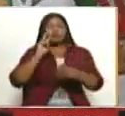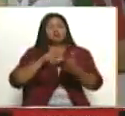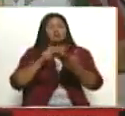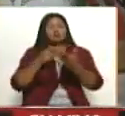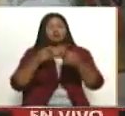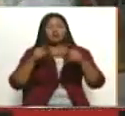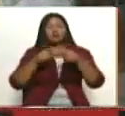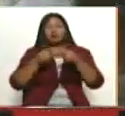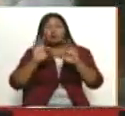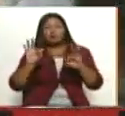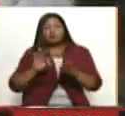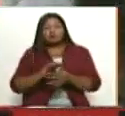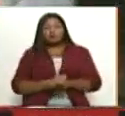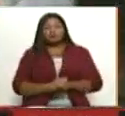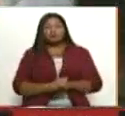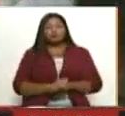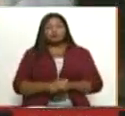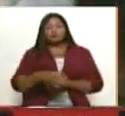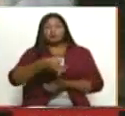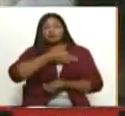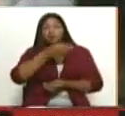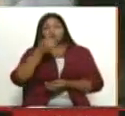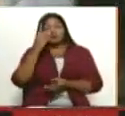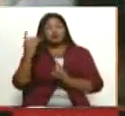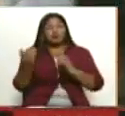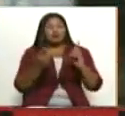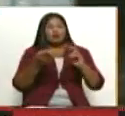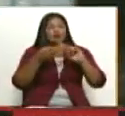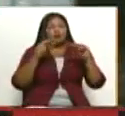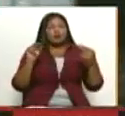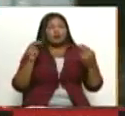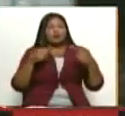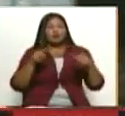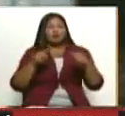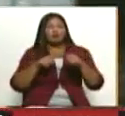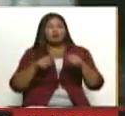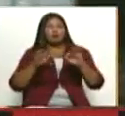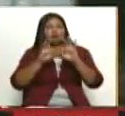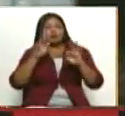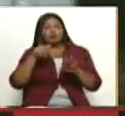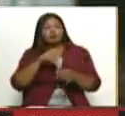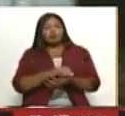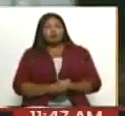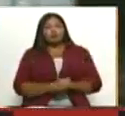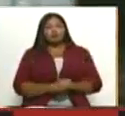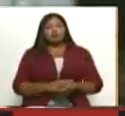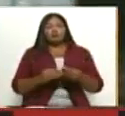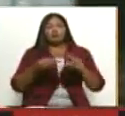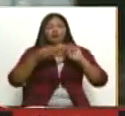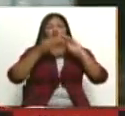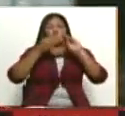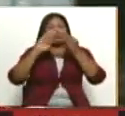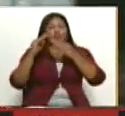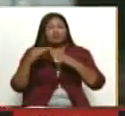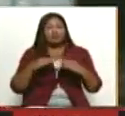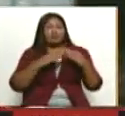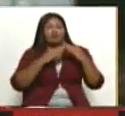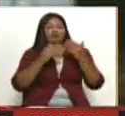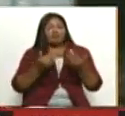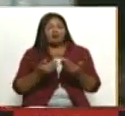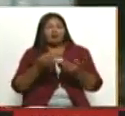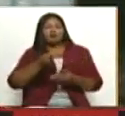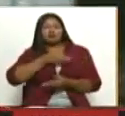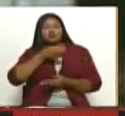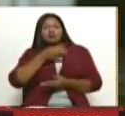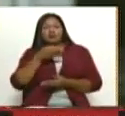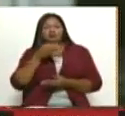participación de la sociedad en los diálogos de paz. Todas las comunidades, que toda la sociedad colombiana se